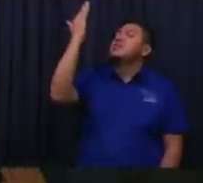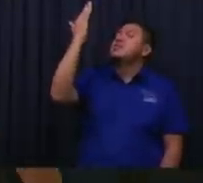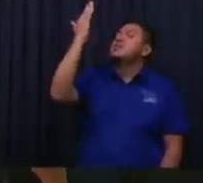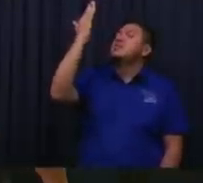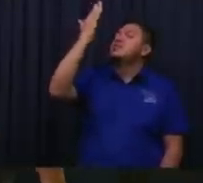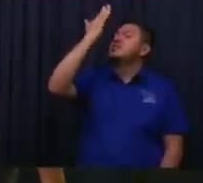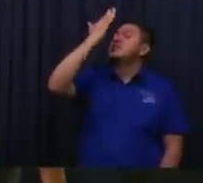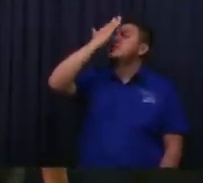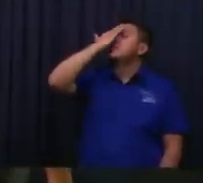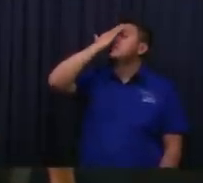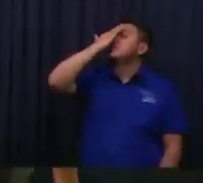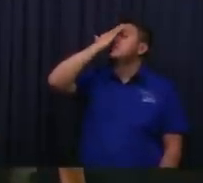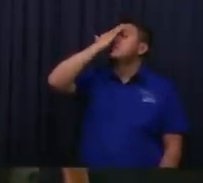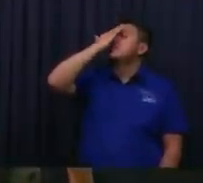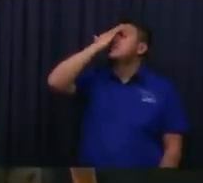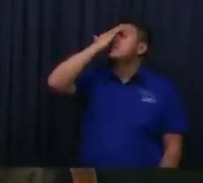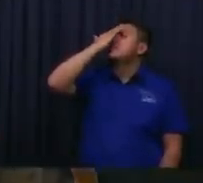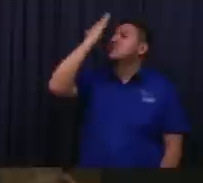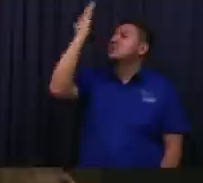Gracias.